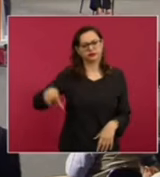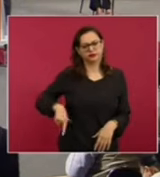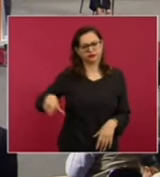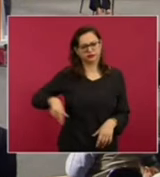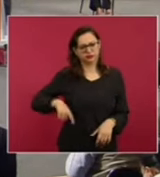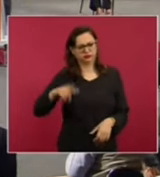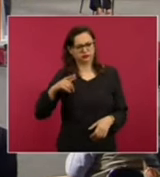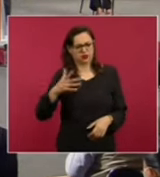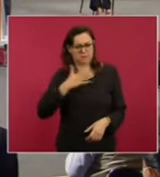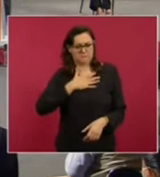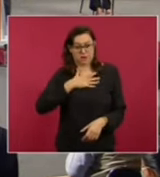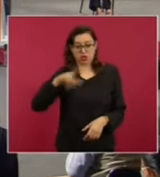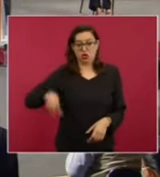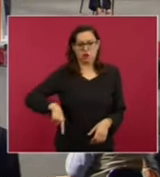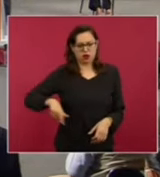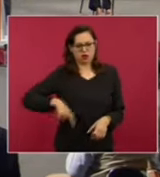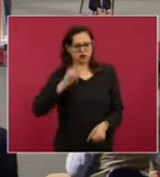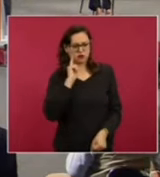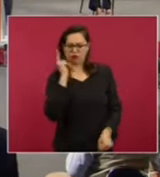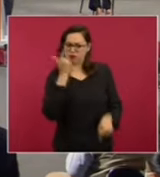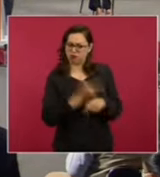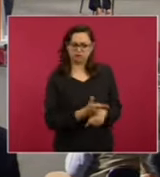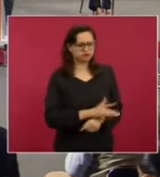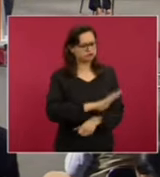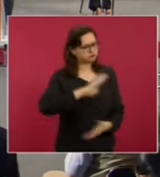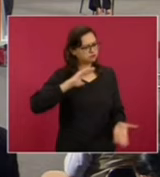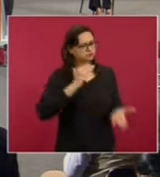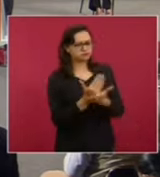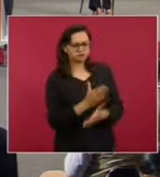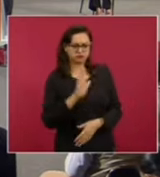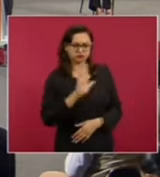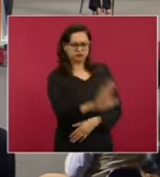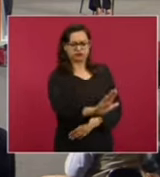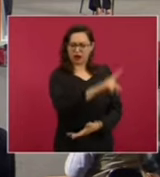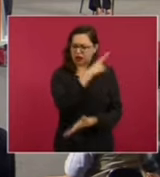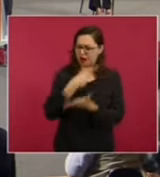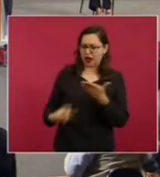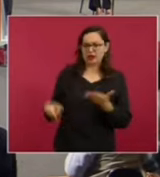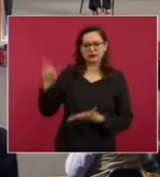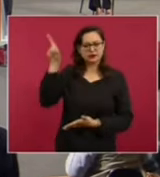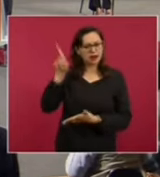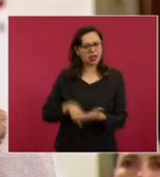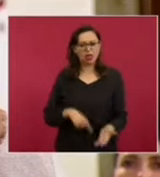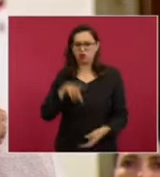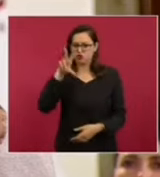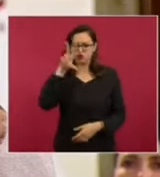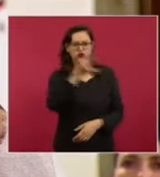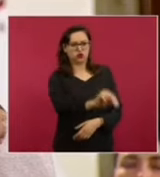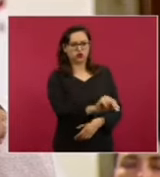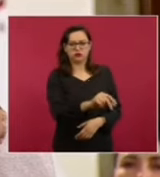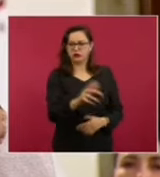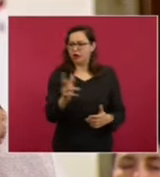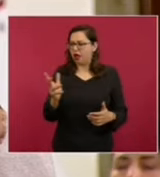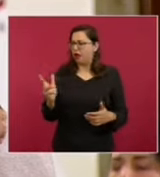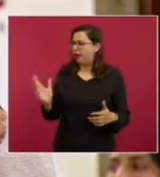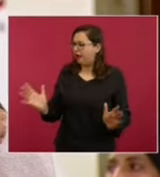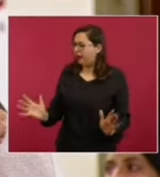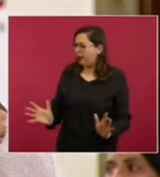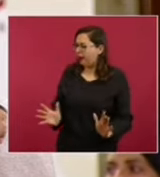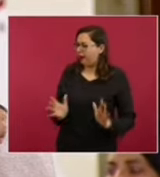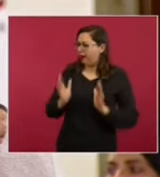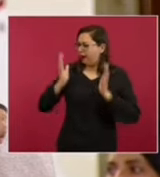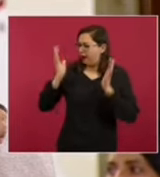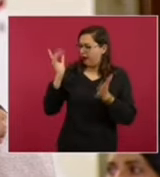de los conservadores, cuando no tienen argumentos, es recurrir